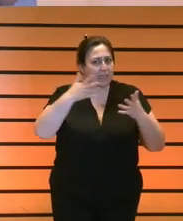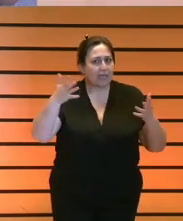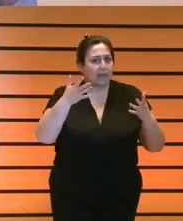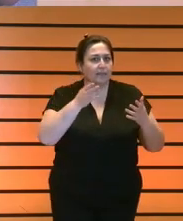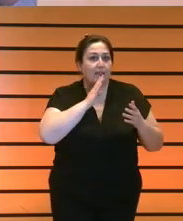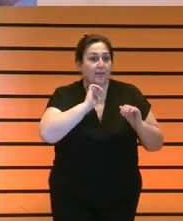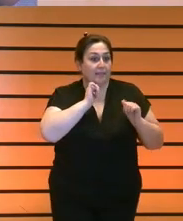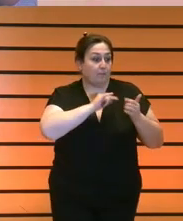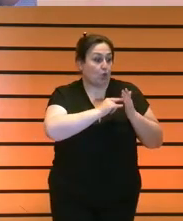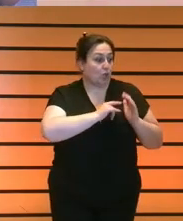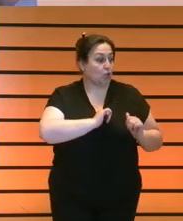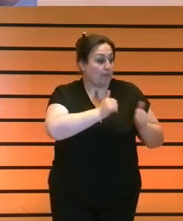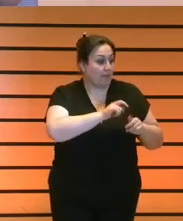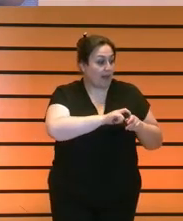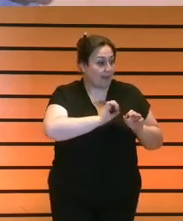surgen con estas características.